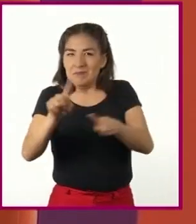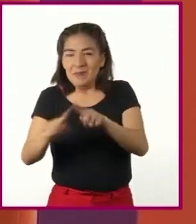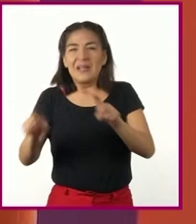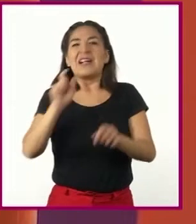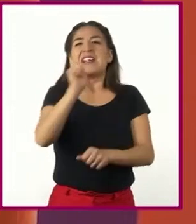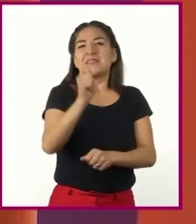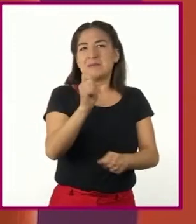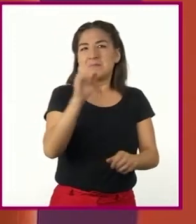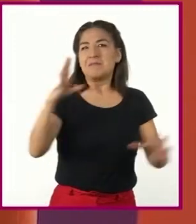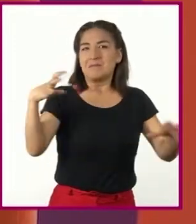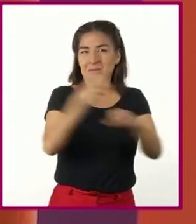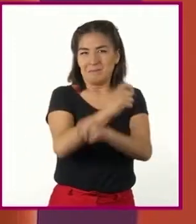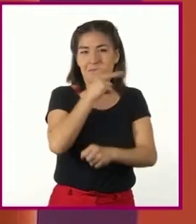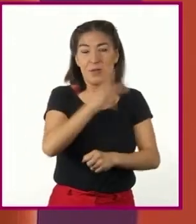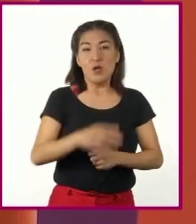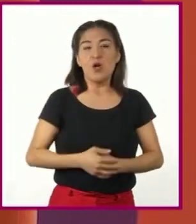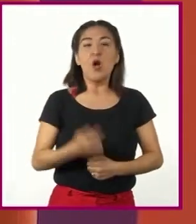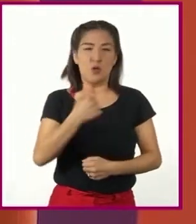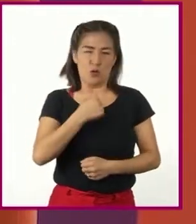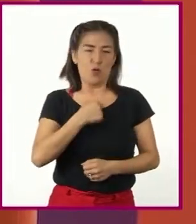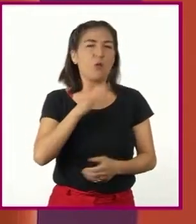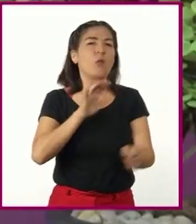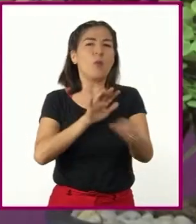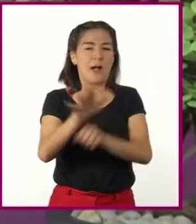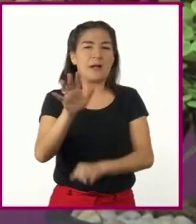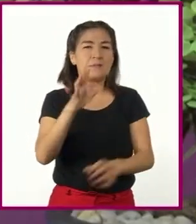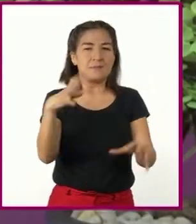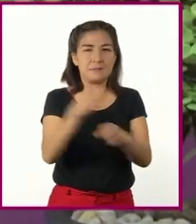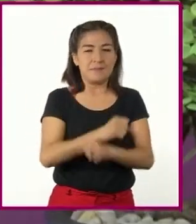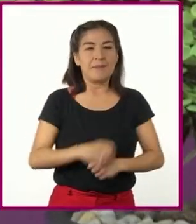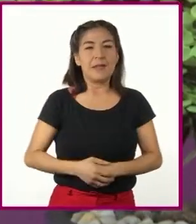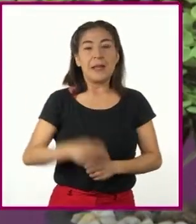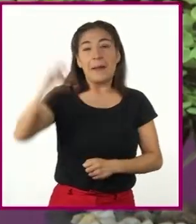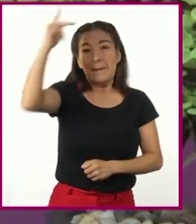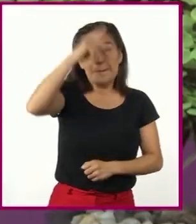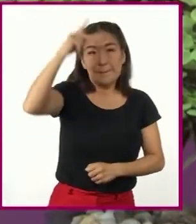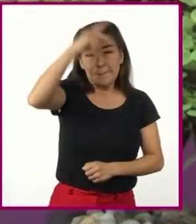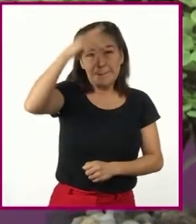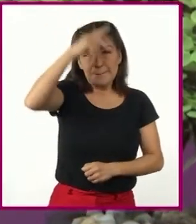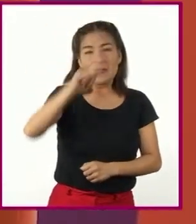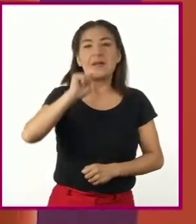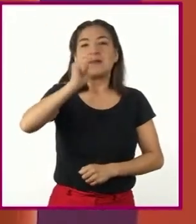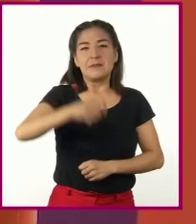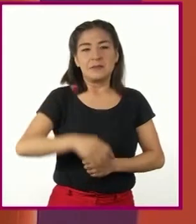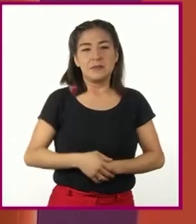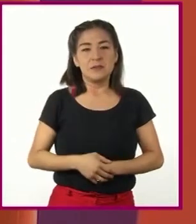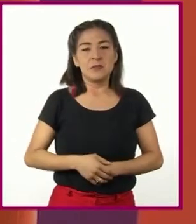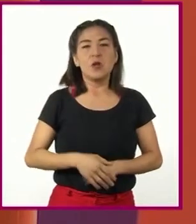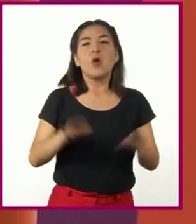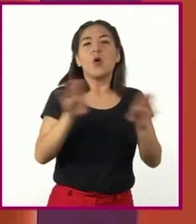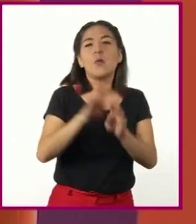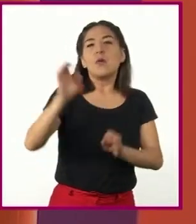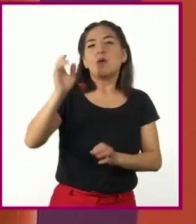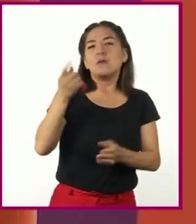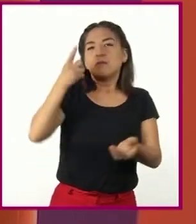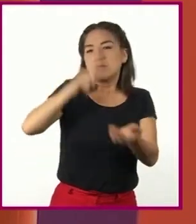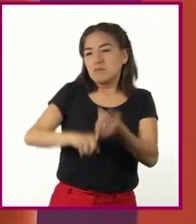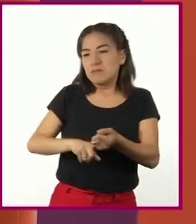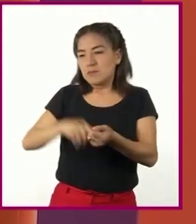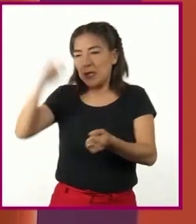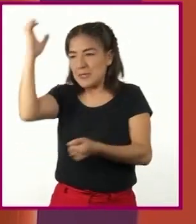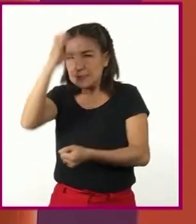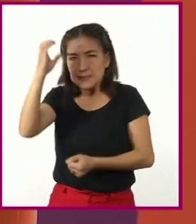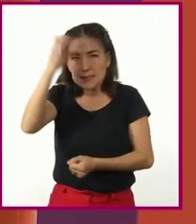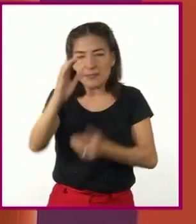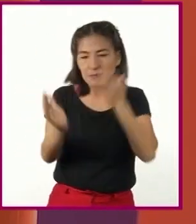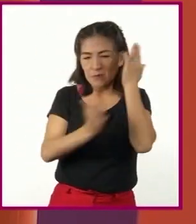qué es la pedagogía, pero bueno, yo me apego al que dice que bueno, la pedagogía es esa ciencia que estudia